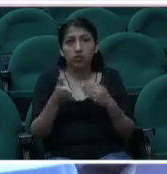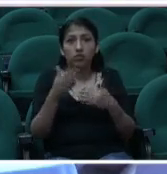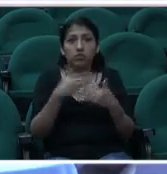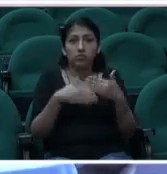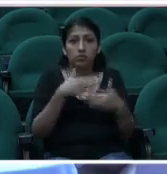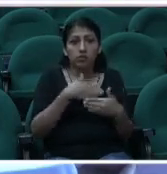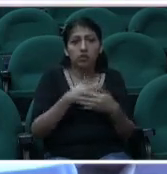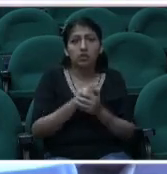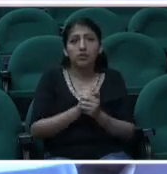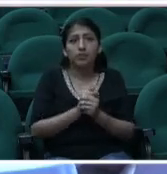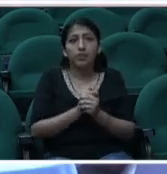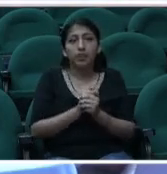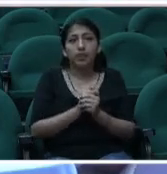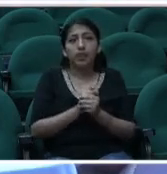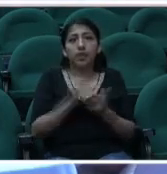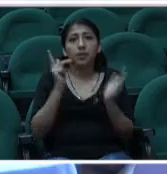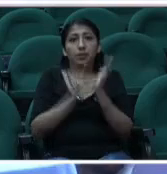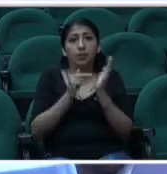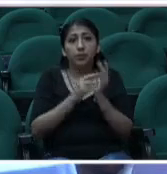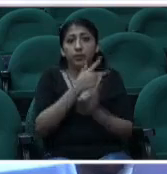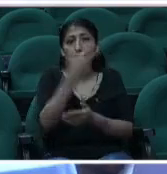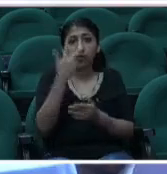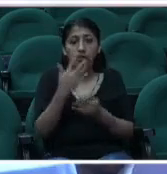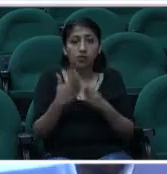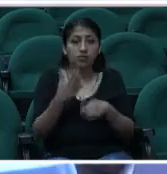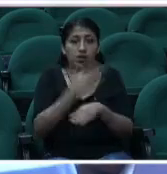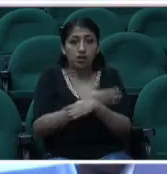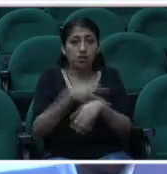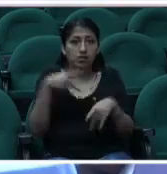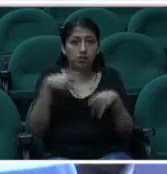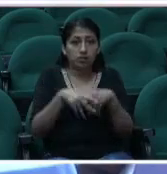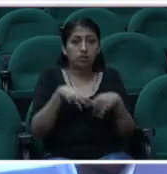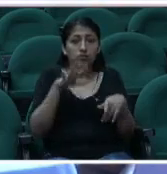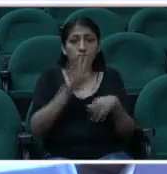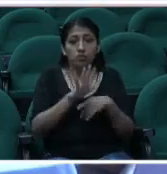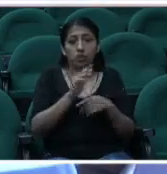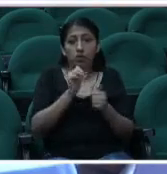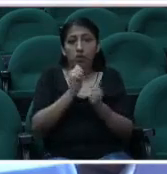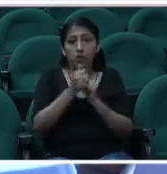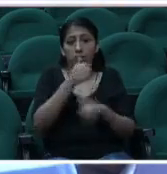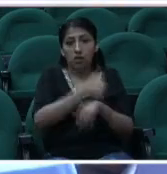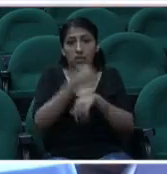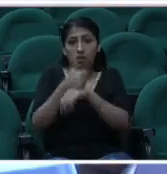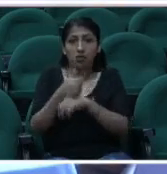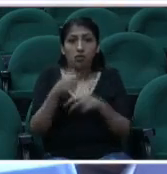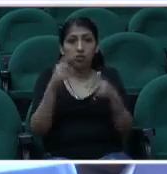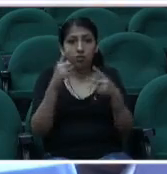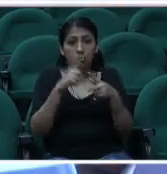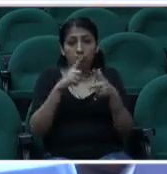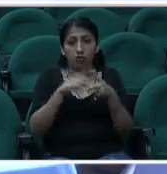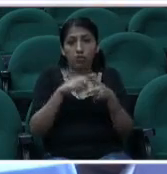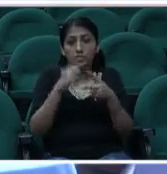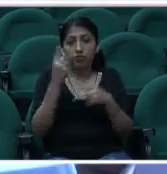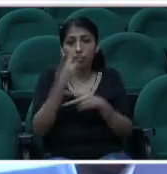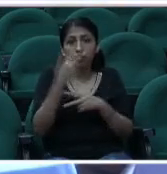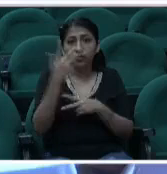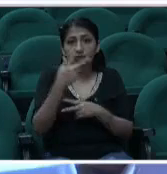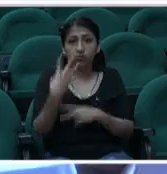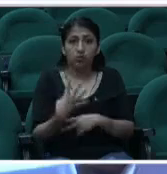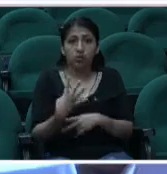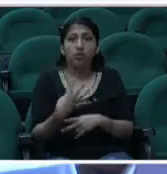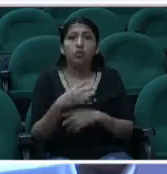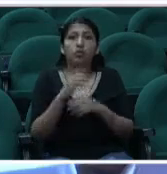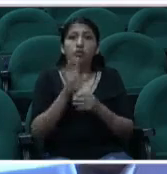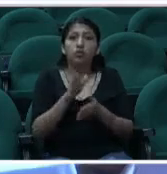descendente en el punto 3 antes de las intervenciones de los candidatos en los bloques 2 3 y 4 se